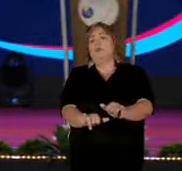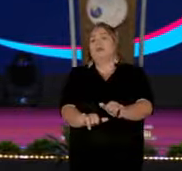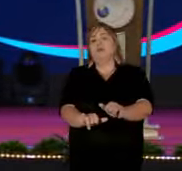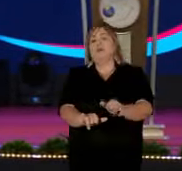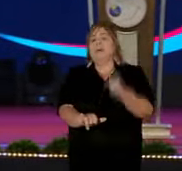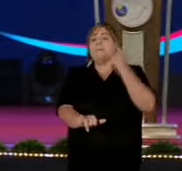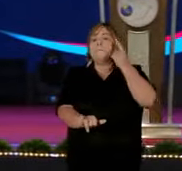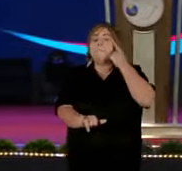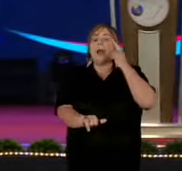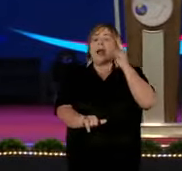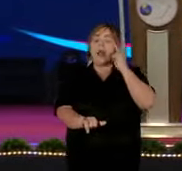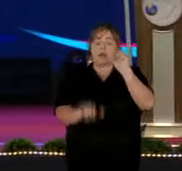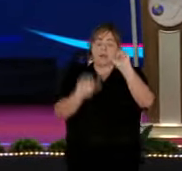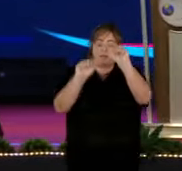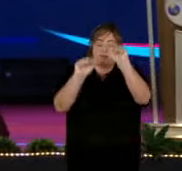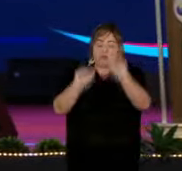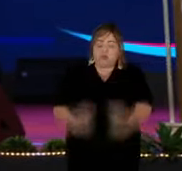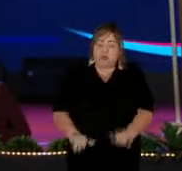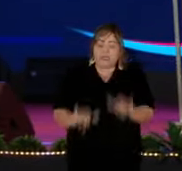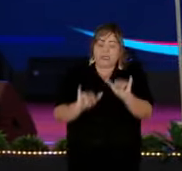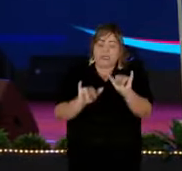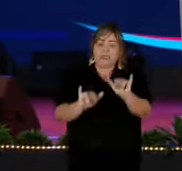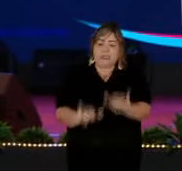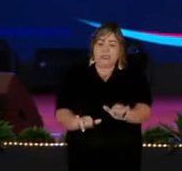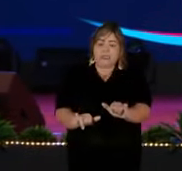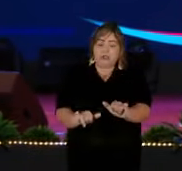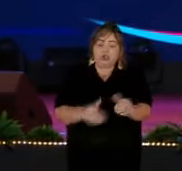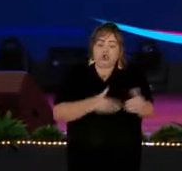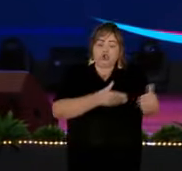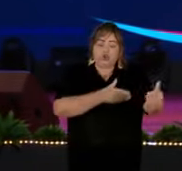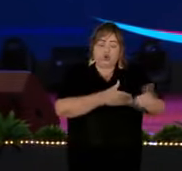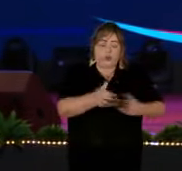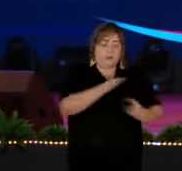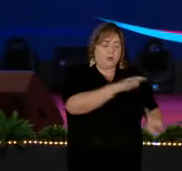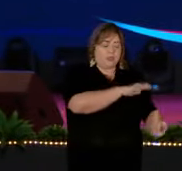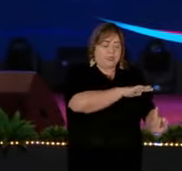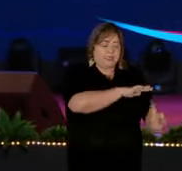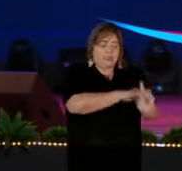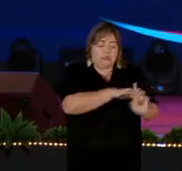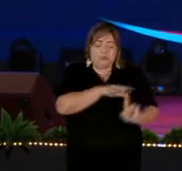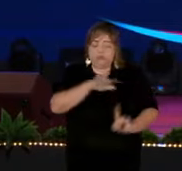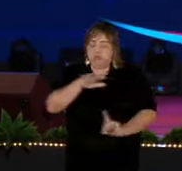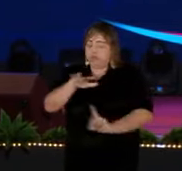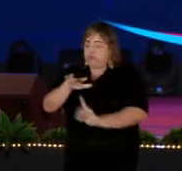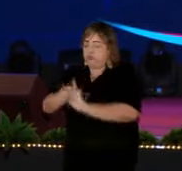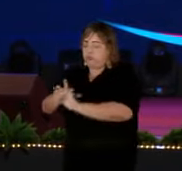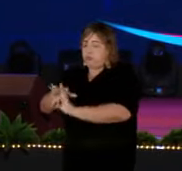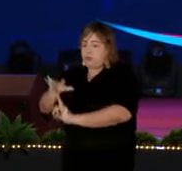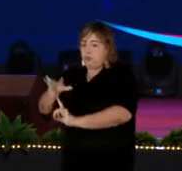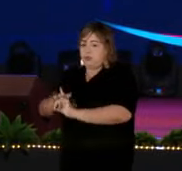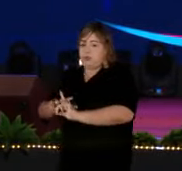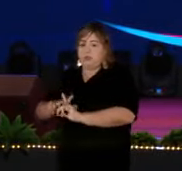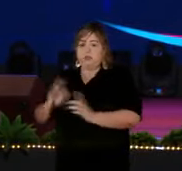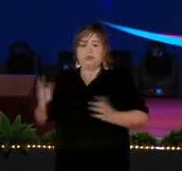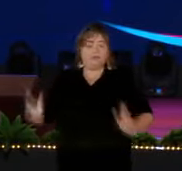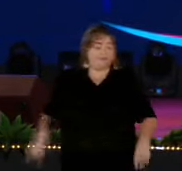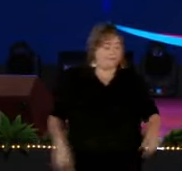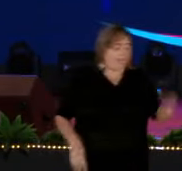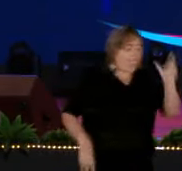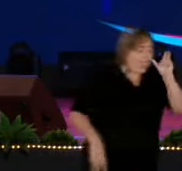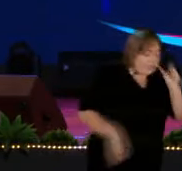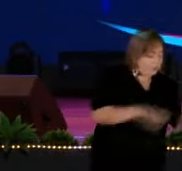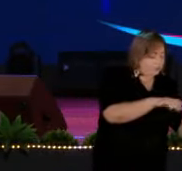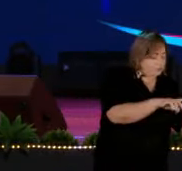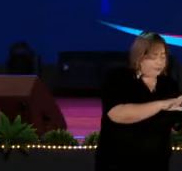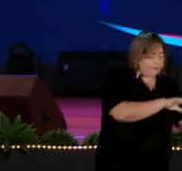para que podáis estar firmes contra las acechanzas, pero que me acecha, claro que te